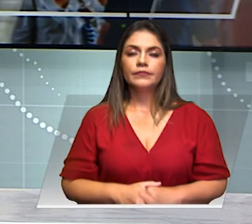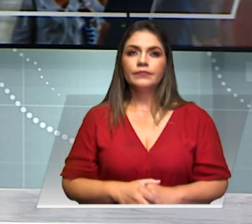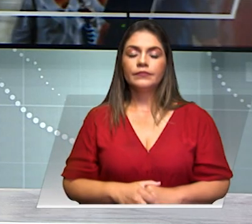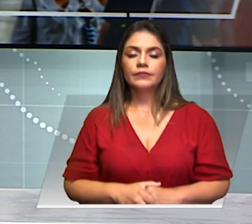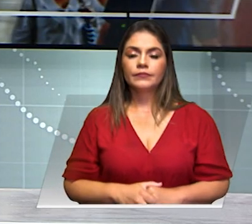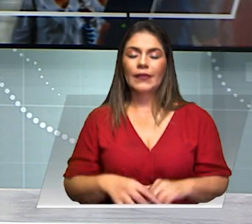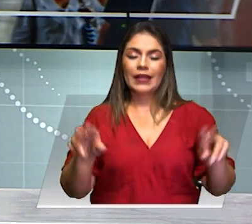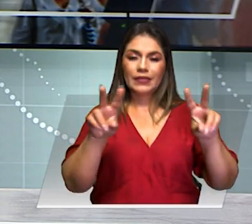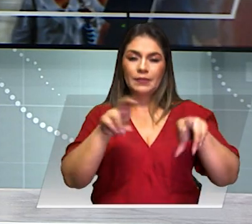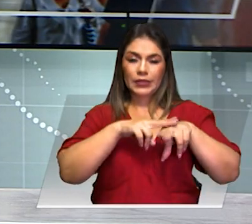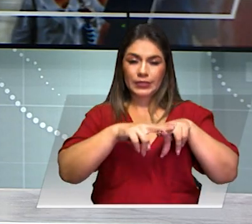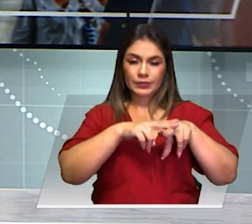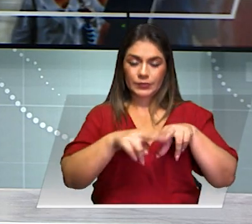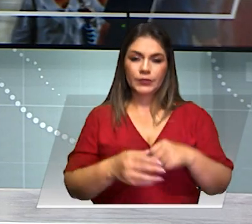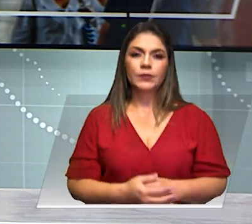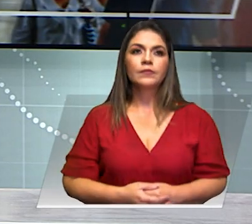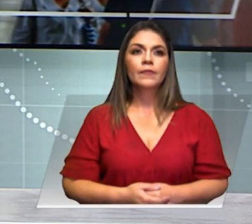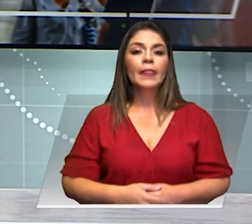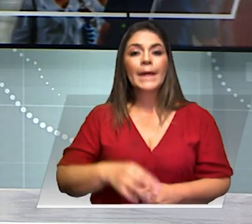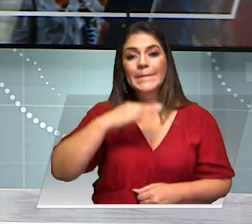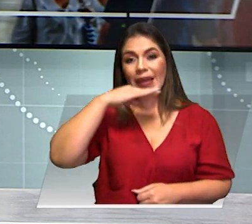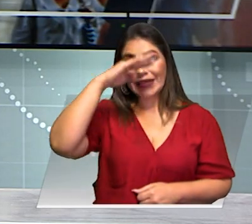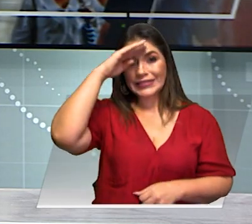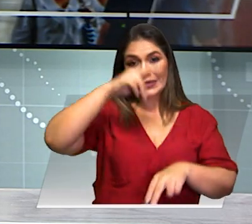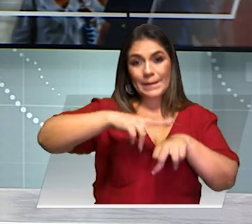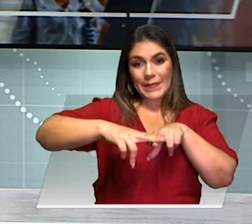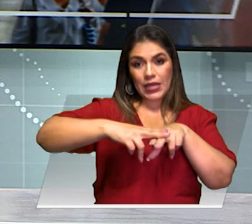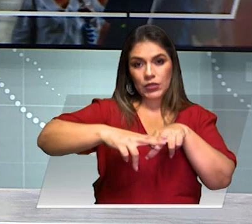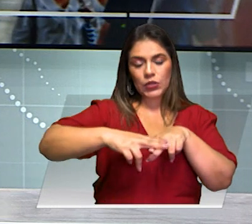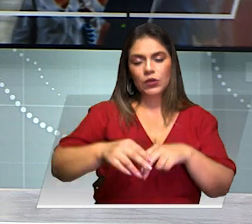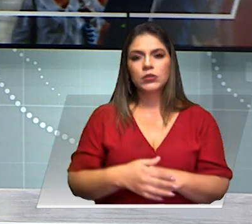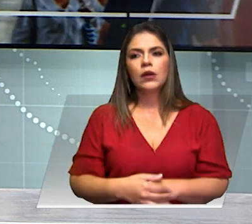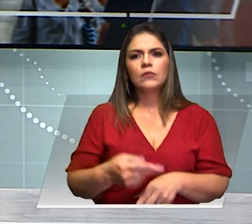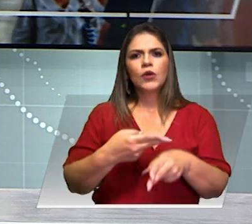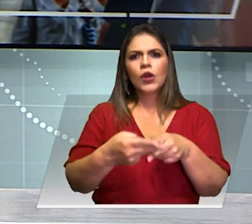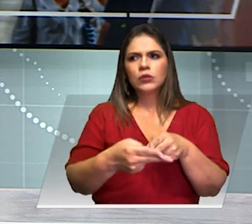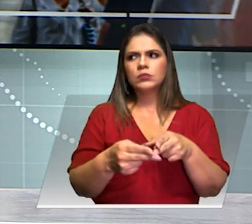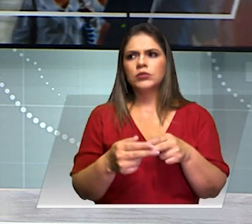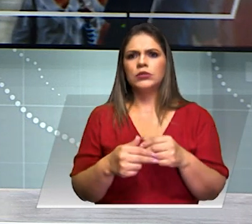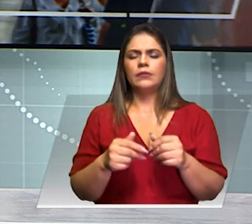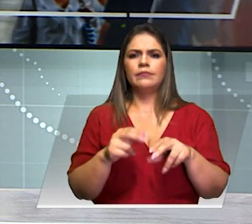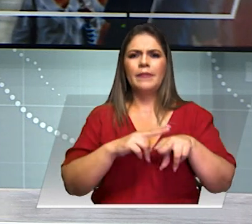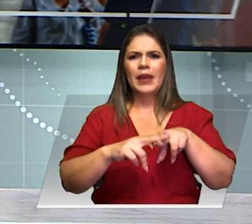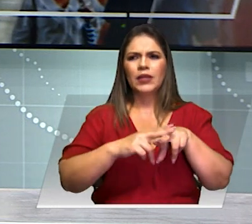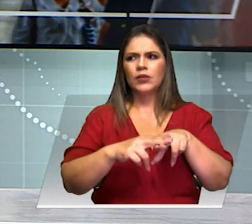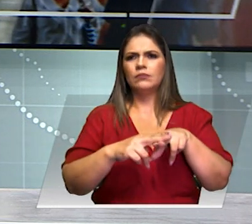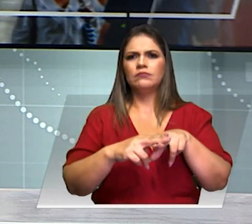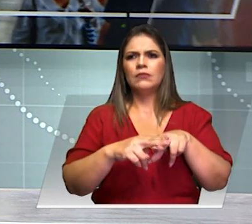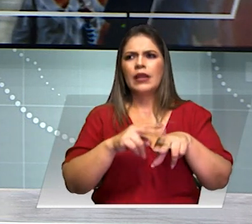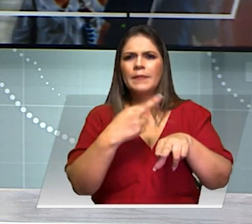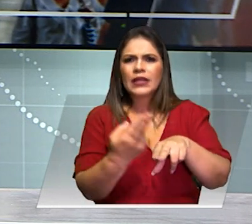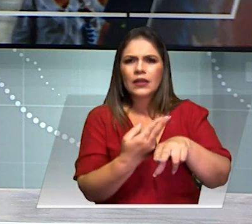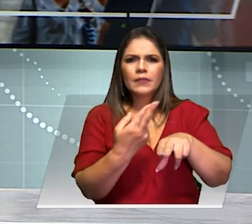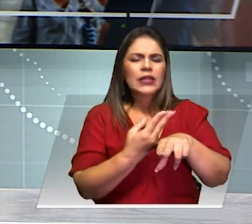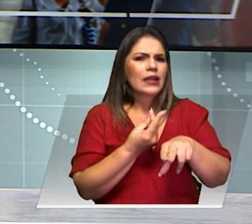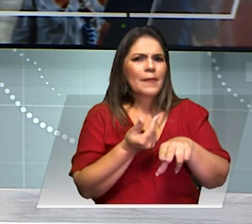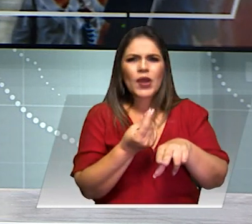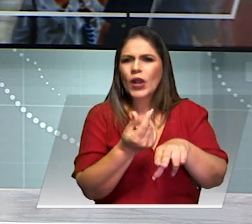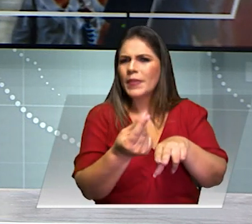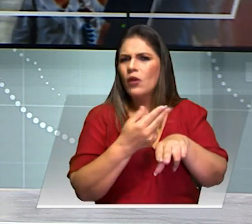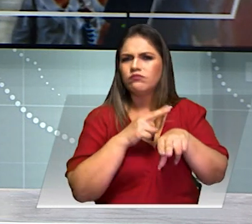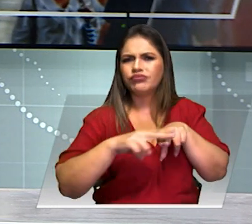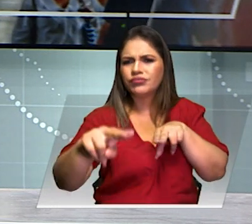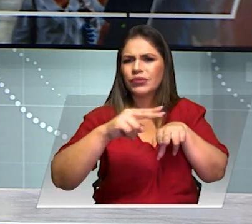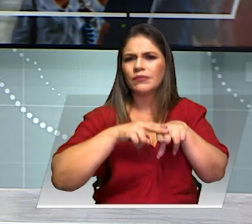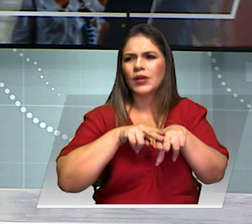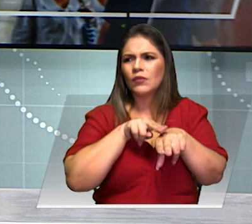el metro de medellín tendrá próximamente toda la flota disponible para evitar las aglomeraciones como una forma para enfrentar la propagación de la